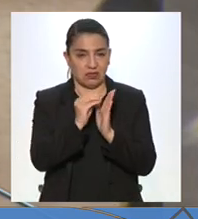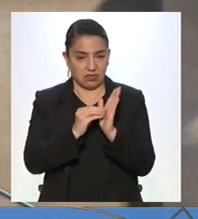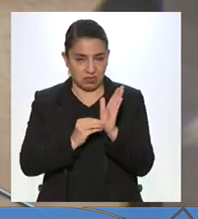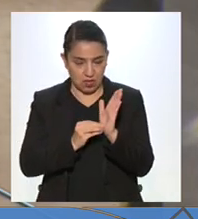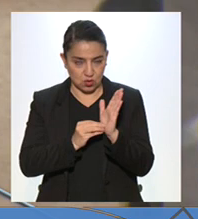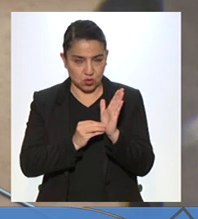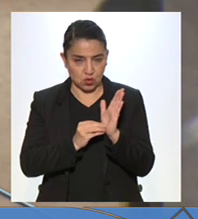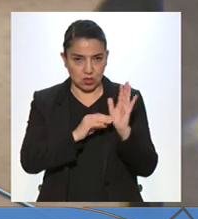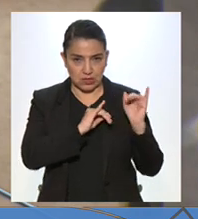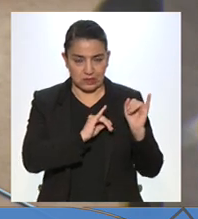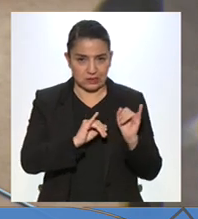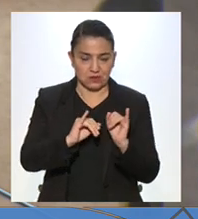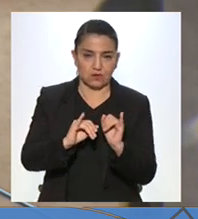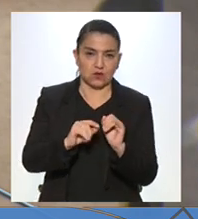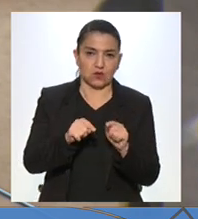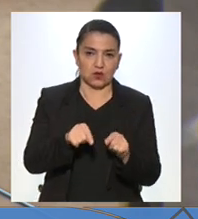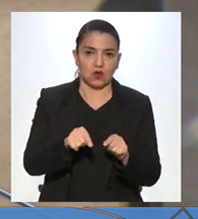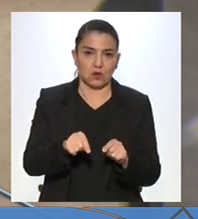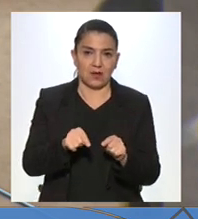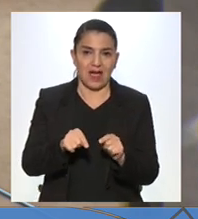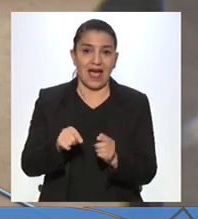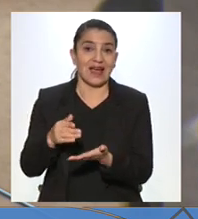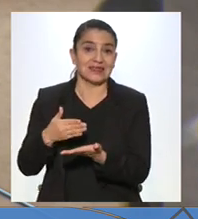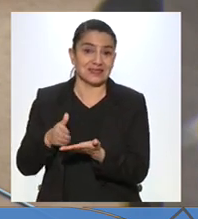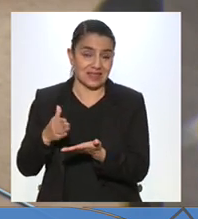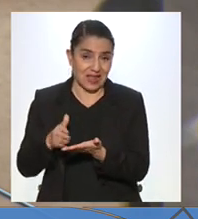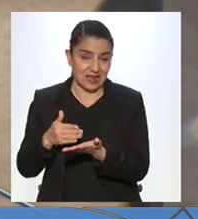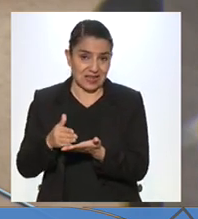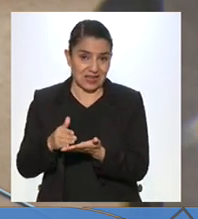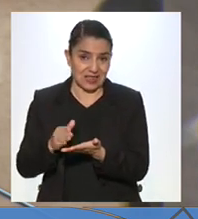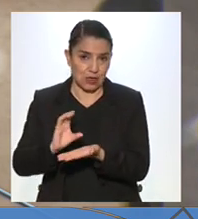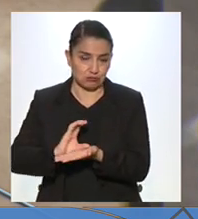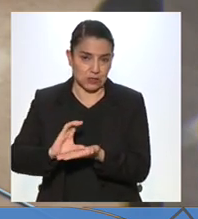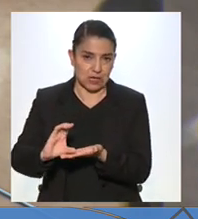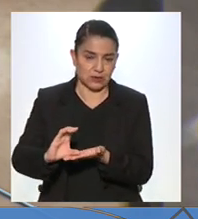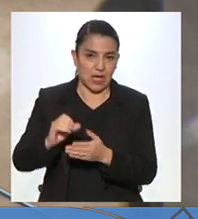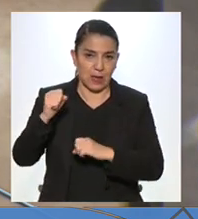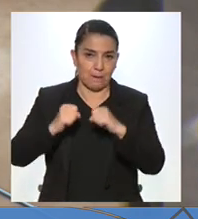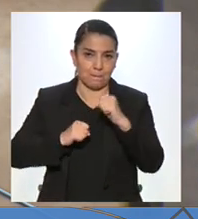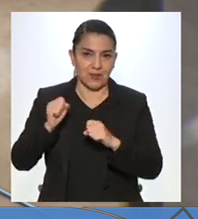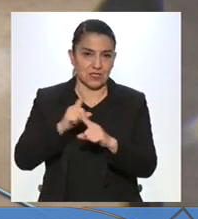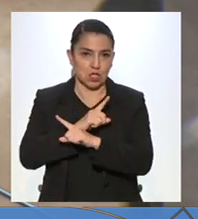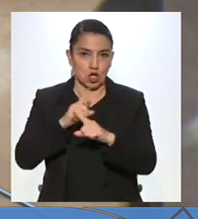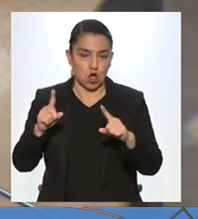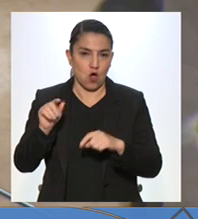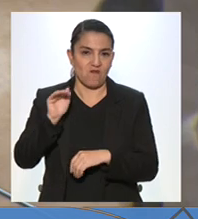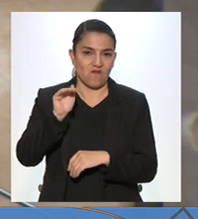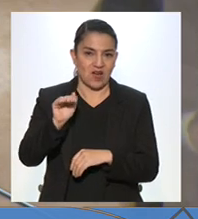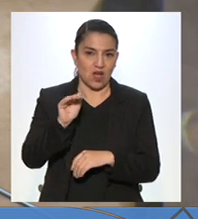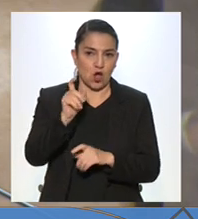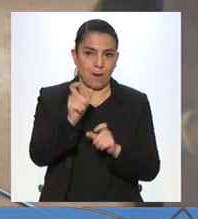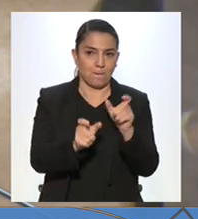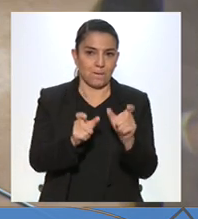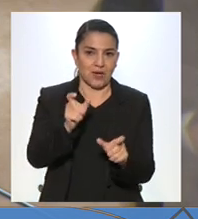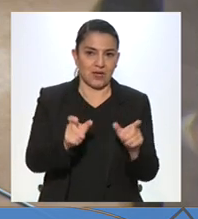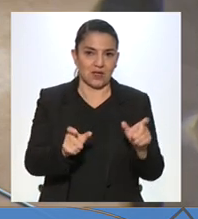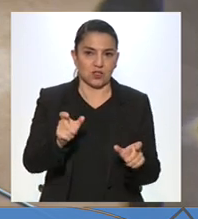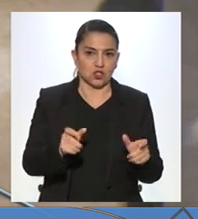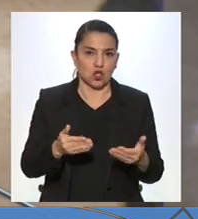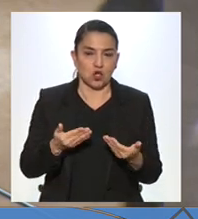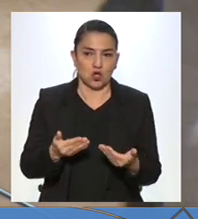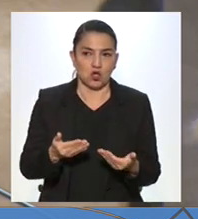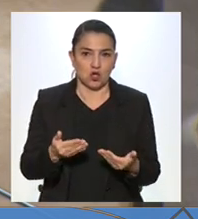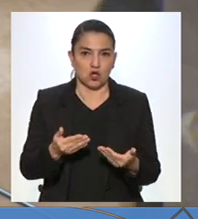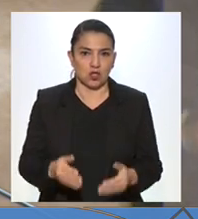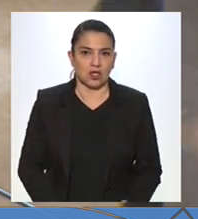que la salida de capitales correspondientes a empresas no financieras y a personas desde finales